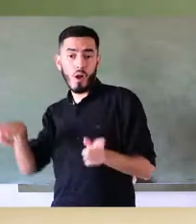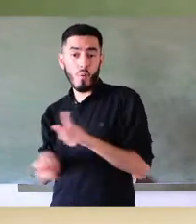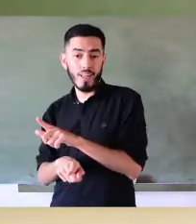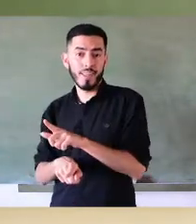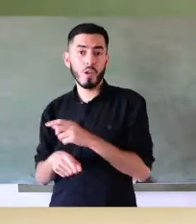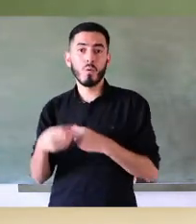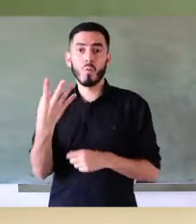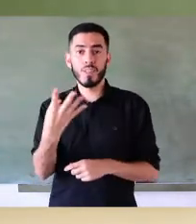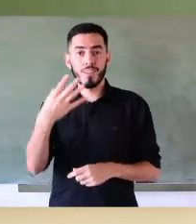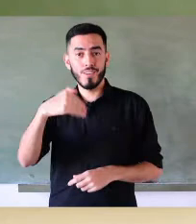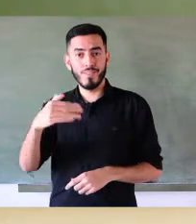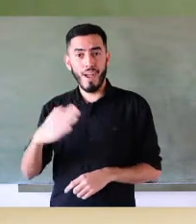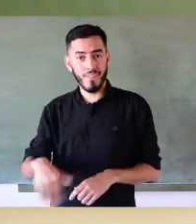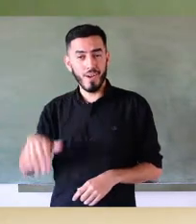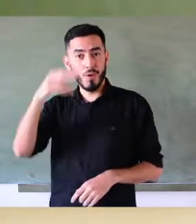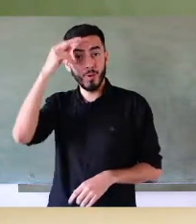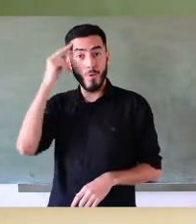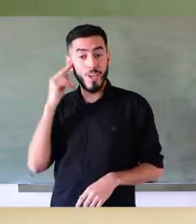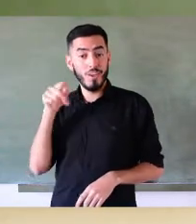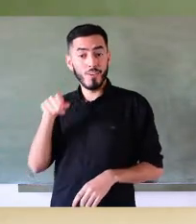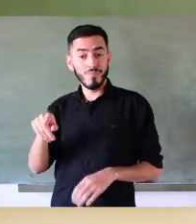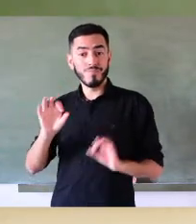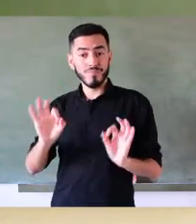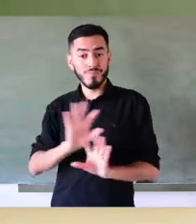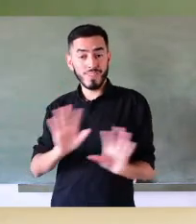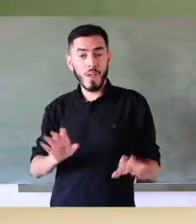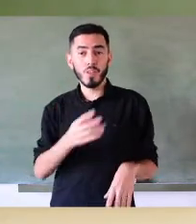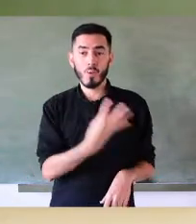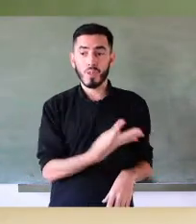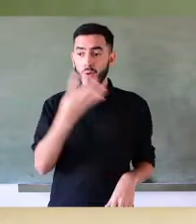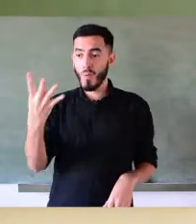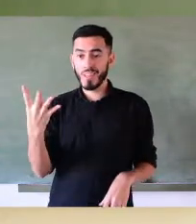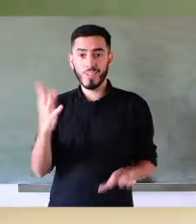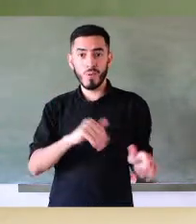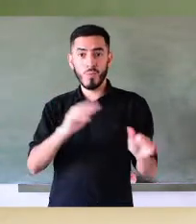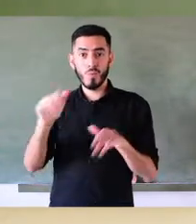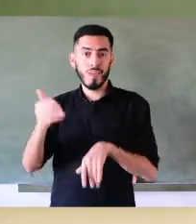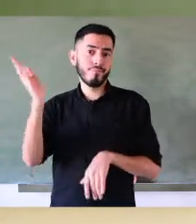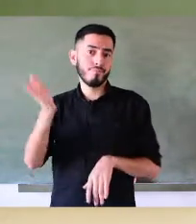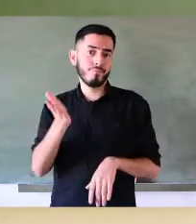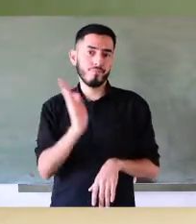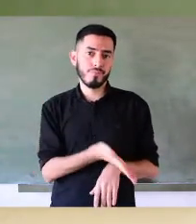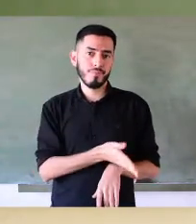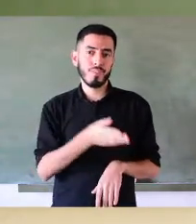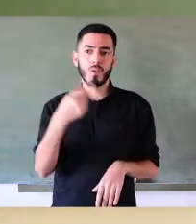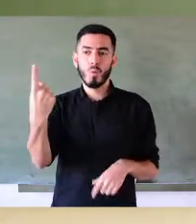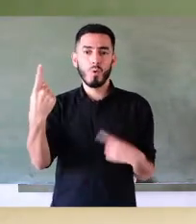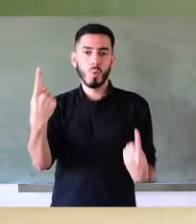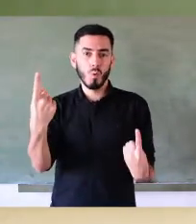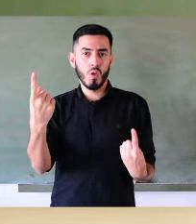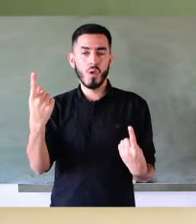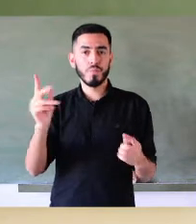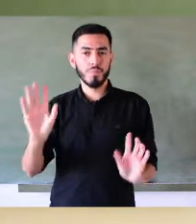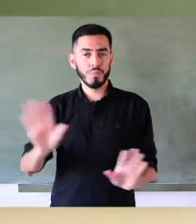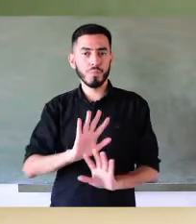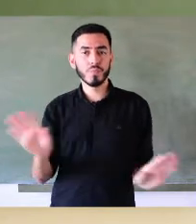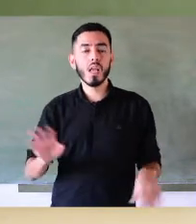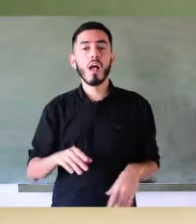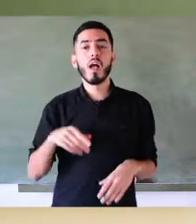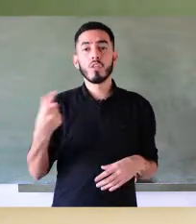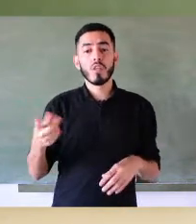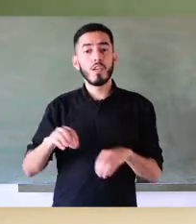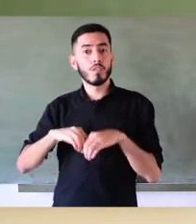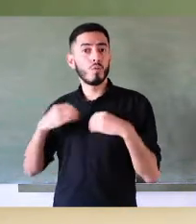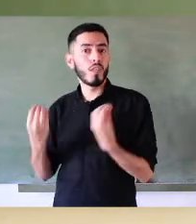novenos. Y una vez que tenemos esto, simplificamos 4 y 4, dividiéndolo por 4 nos queda 1. Y